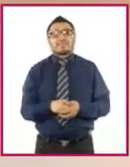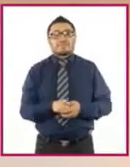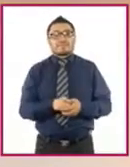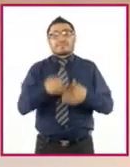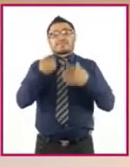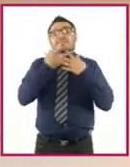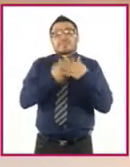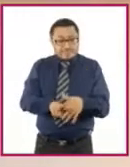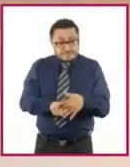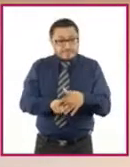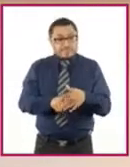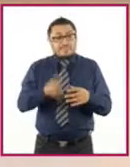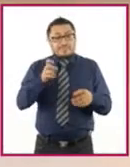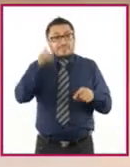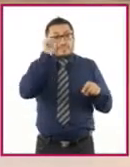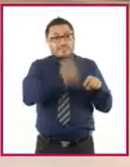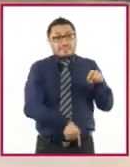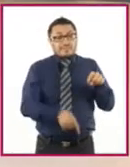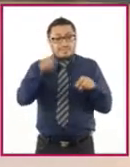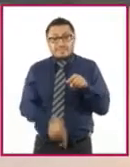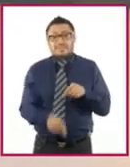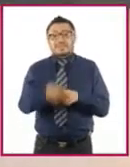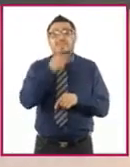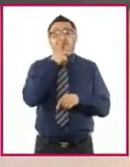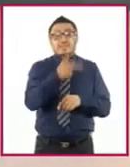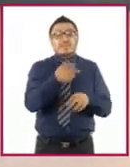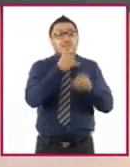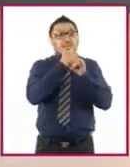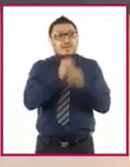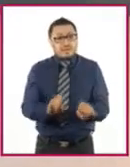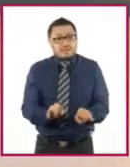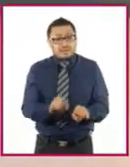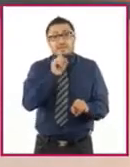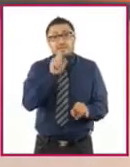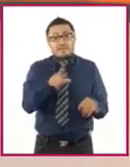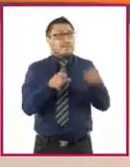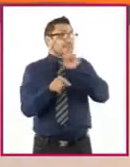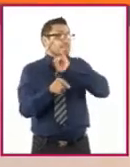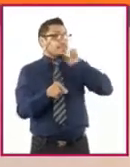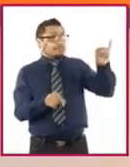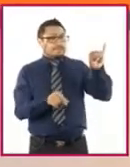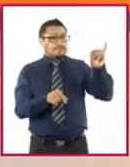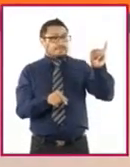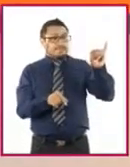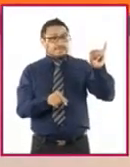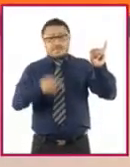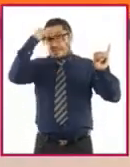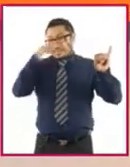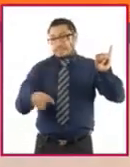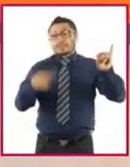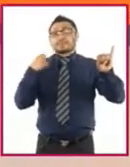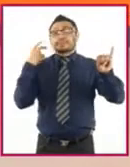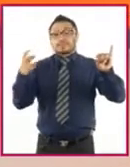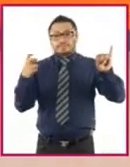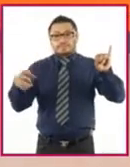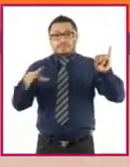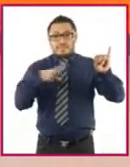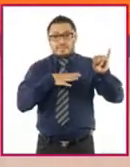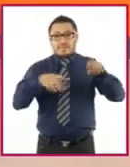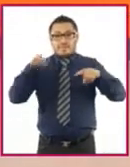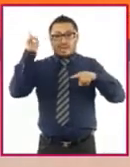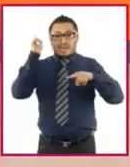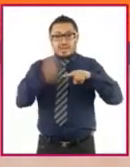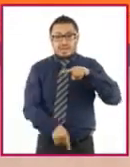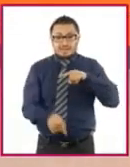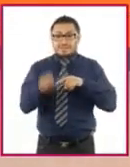Iniciamos con la eliminación del término independiente del miembro izquierdo. Para ello, se resta